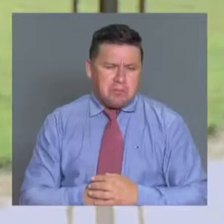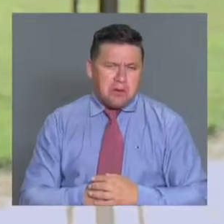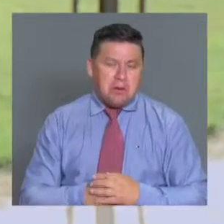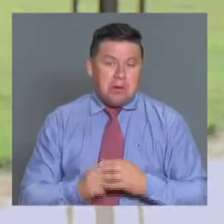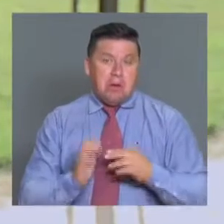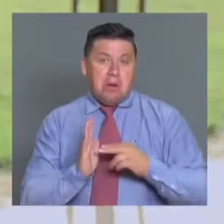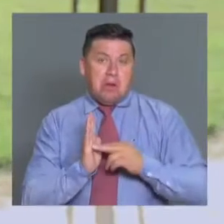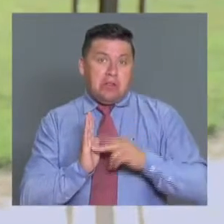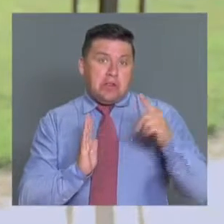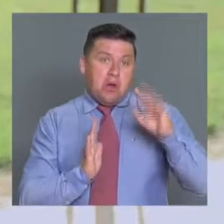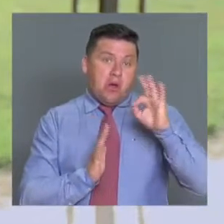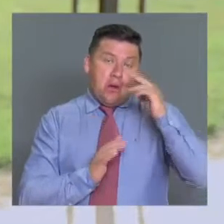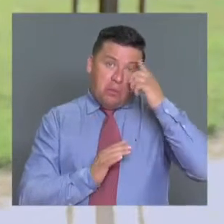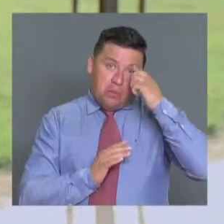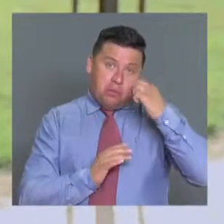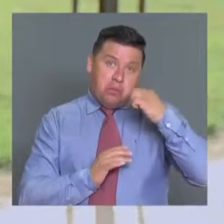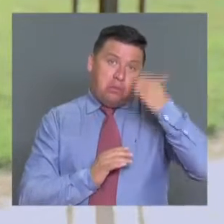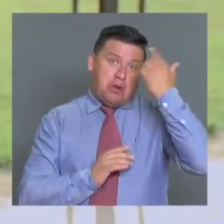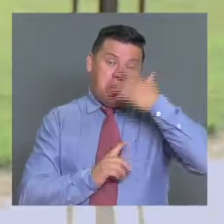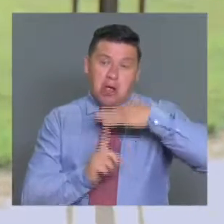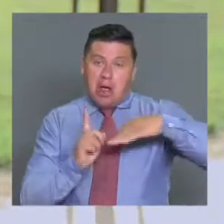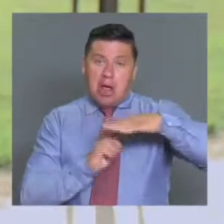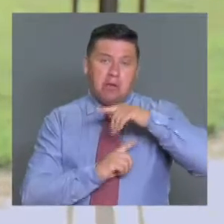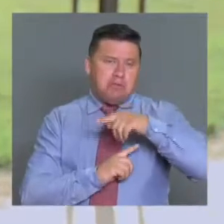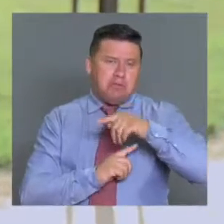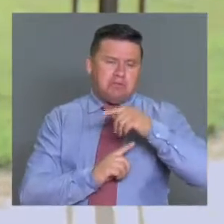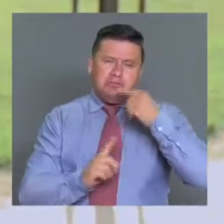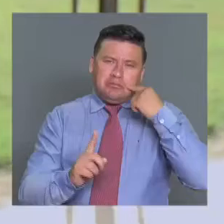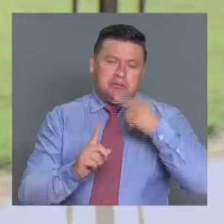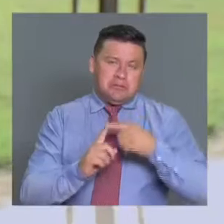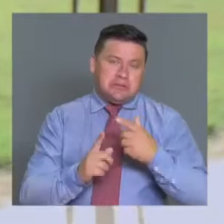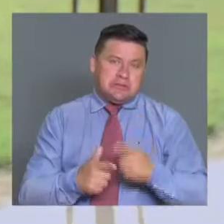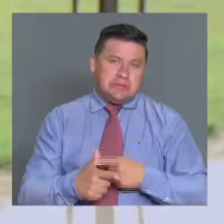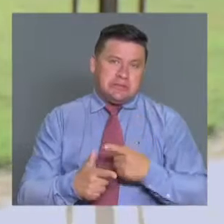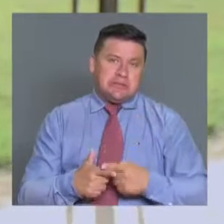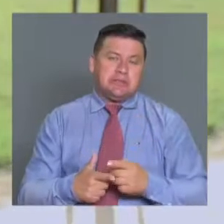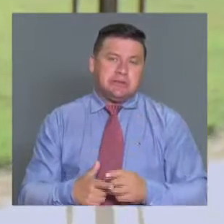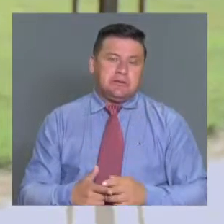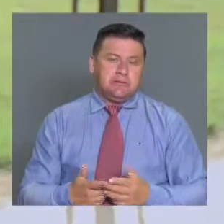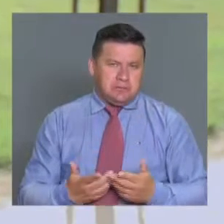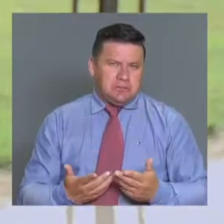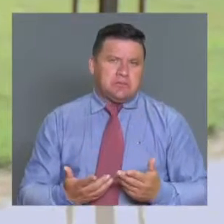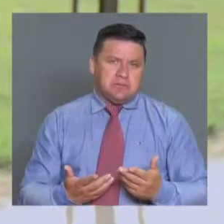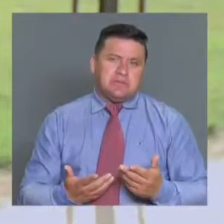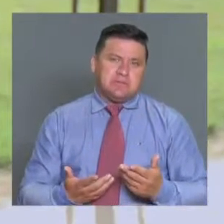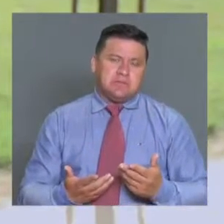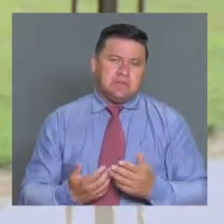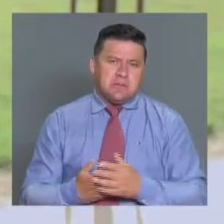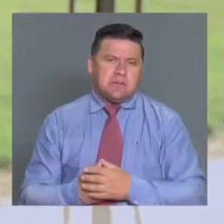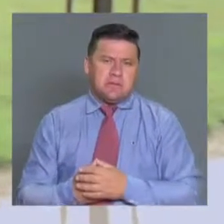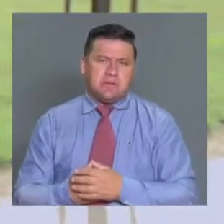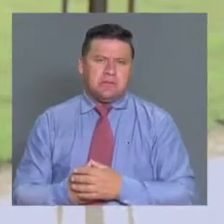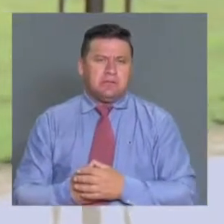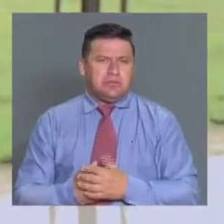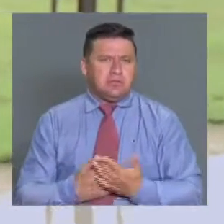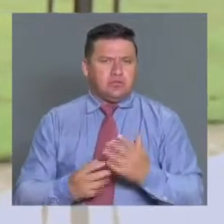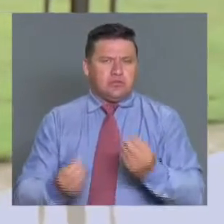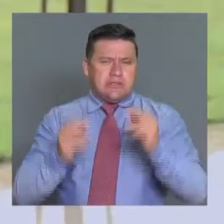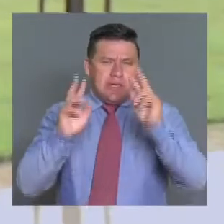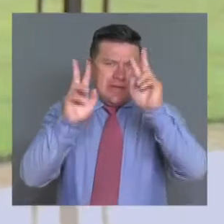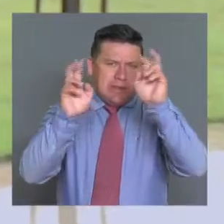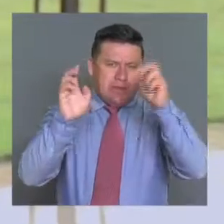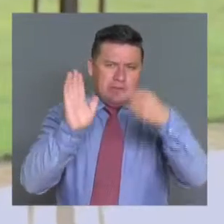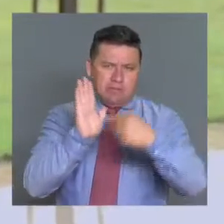técnico profesional de parte de medio ambiente los ambientales no pues entonces creo que hay mucha mucha temas